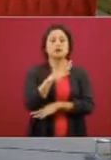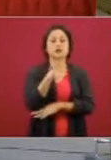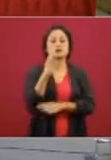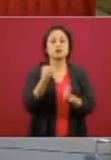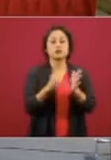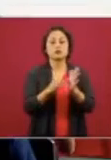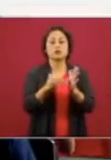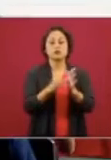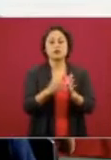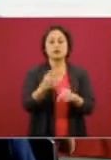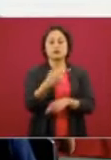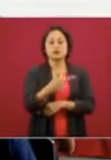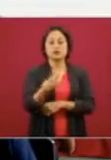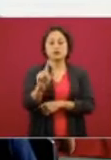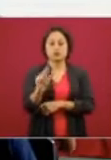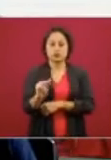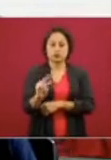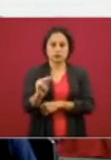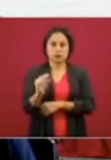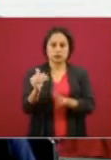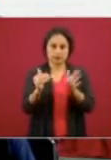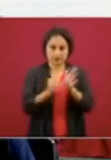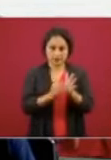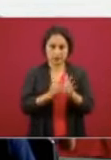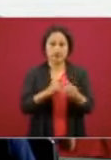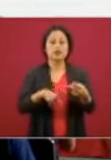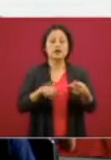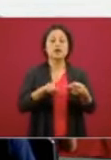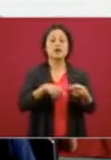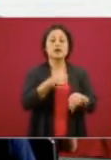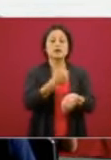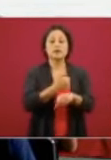4.780.000 niños. Primaria tiene